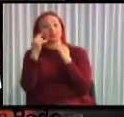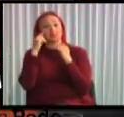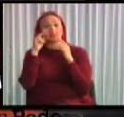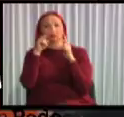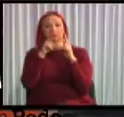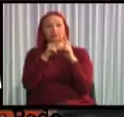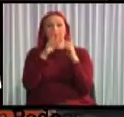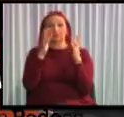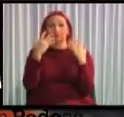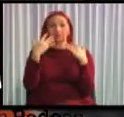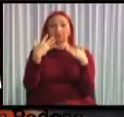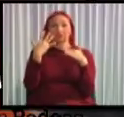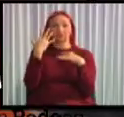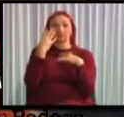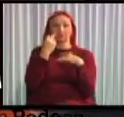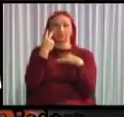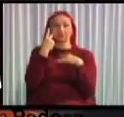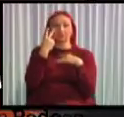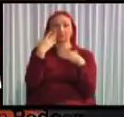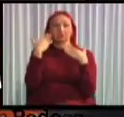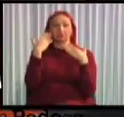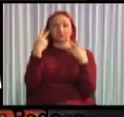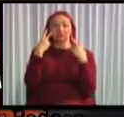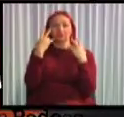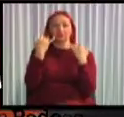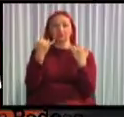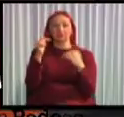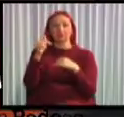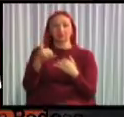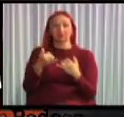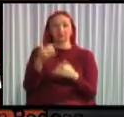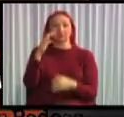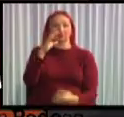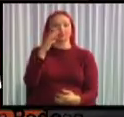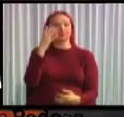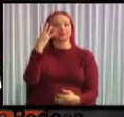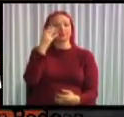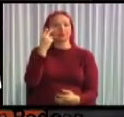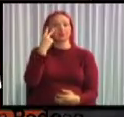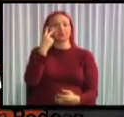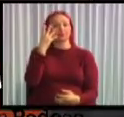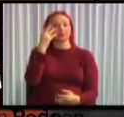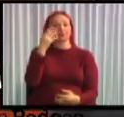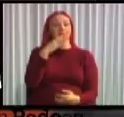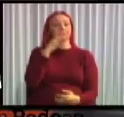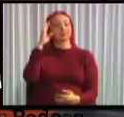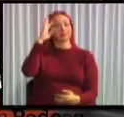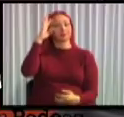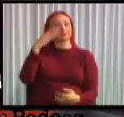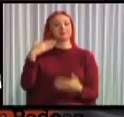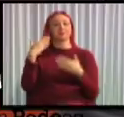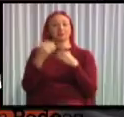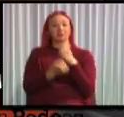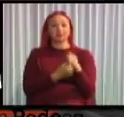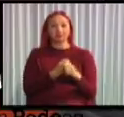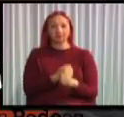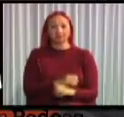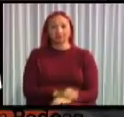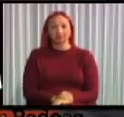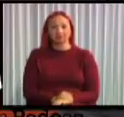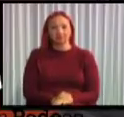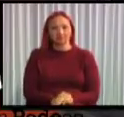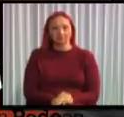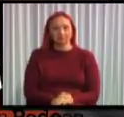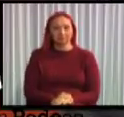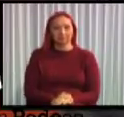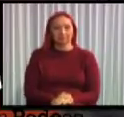visto, entonces me da muchísima alegría verlo ahora. Don Christopher, igualmente, un placer saludarlo, feliz año. Igualmente,